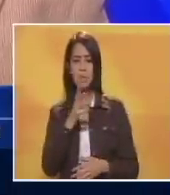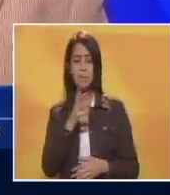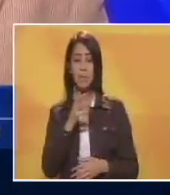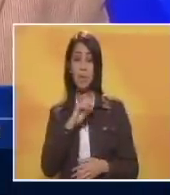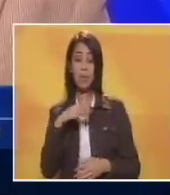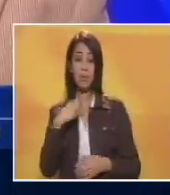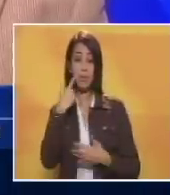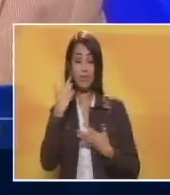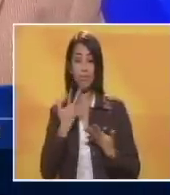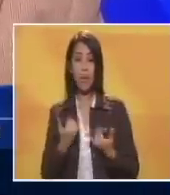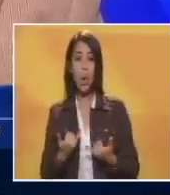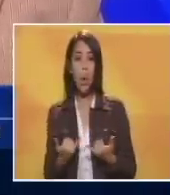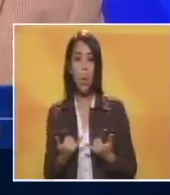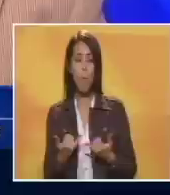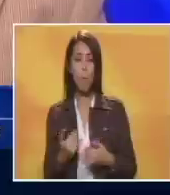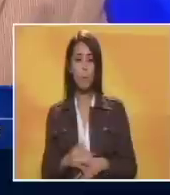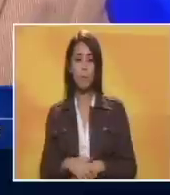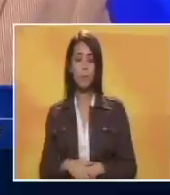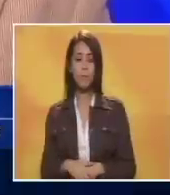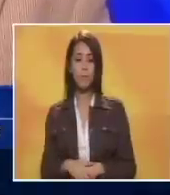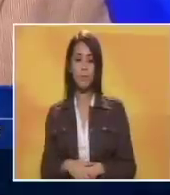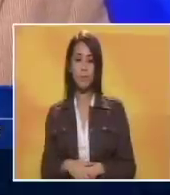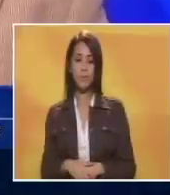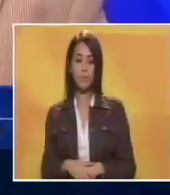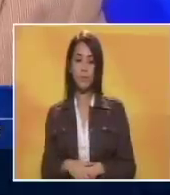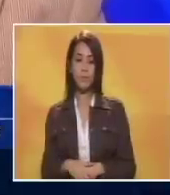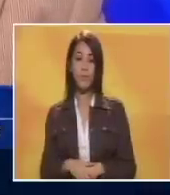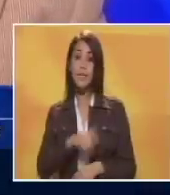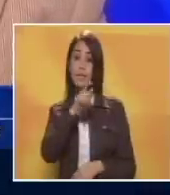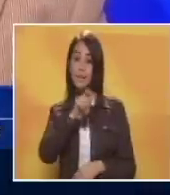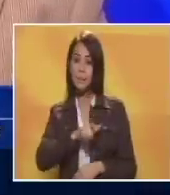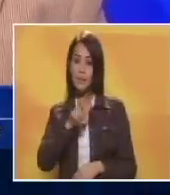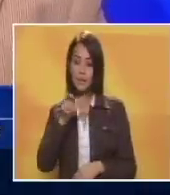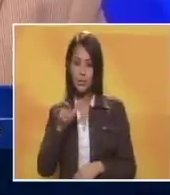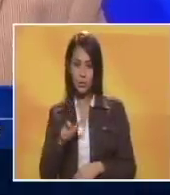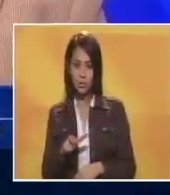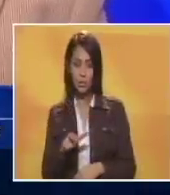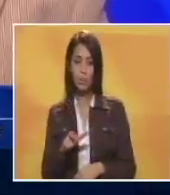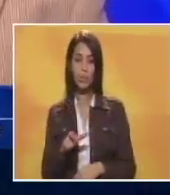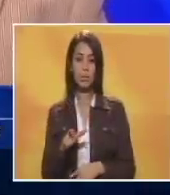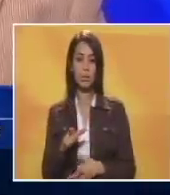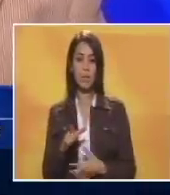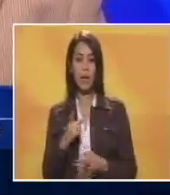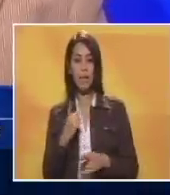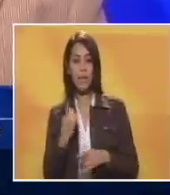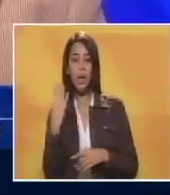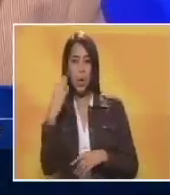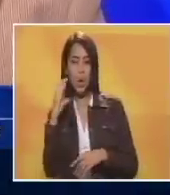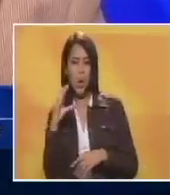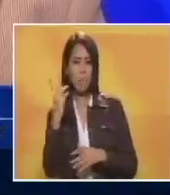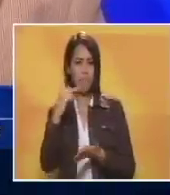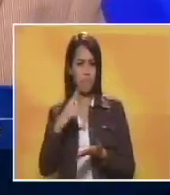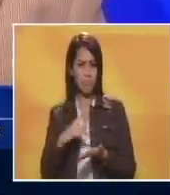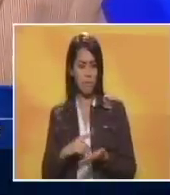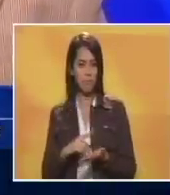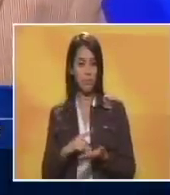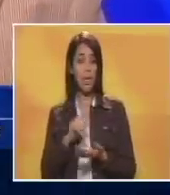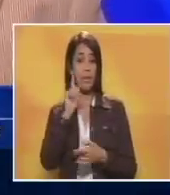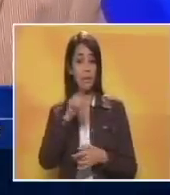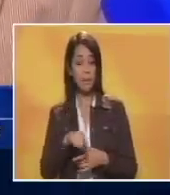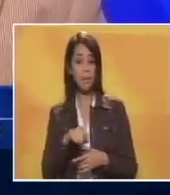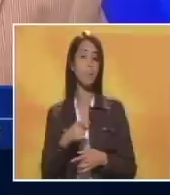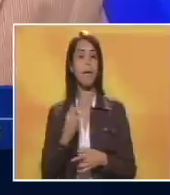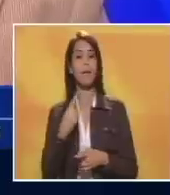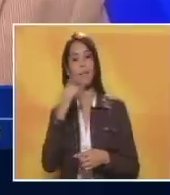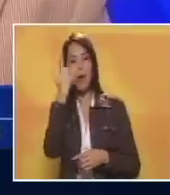dado a nosotros una gran cantidad de ciudadanos fundamentalmente de origen colombiano, pero también tenemos ciudadanos de